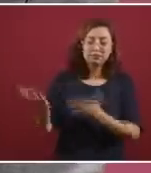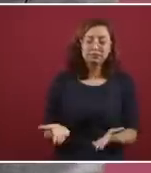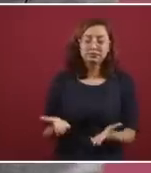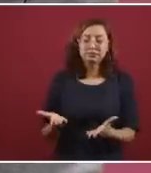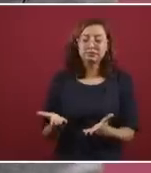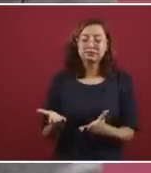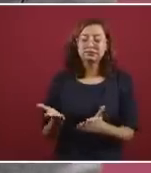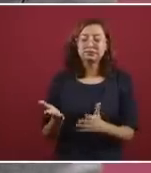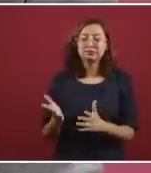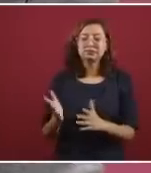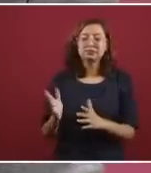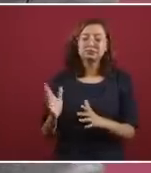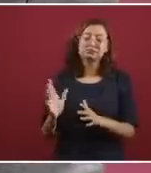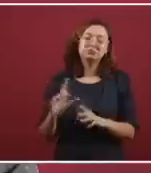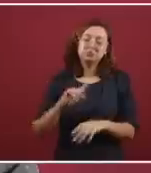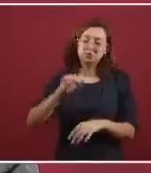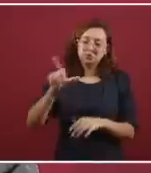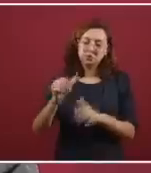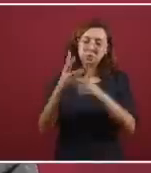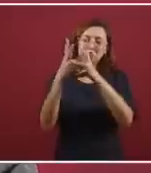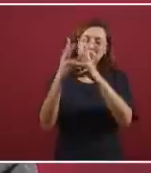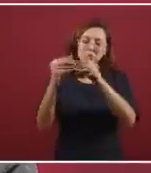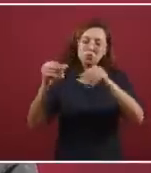que va a ser lluvias